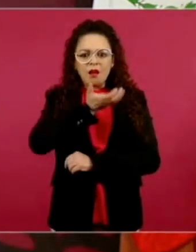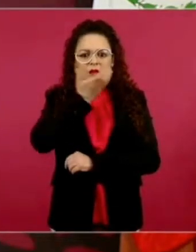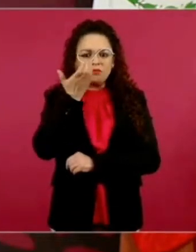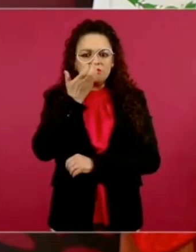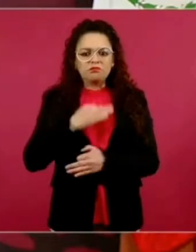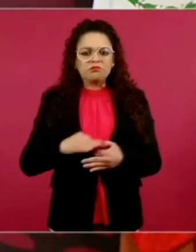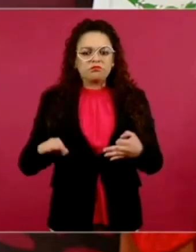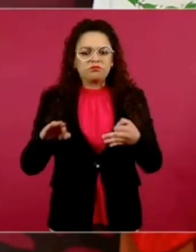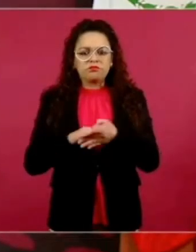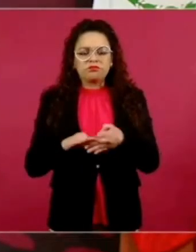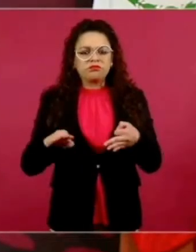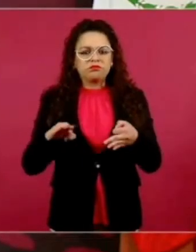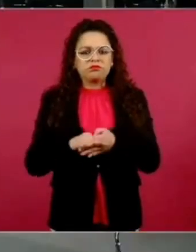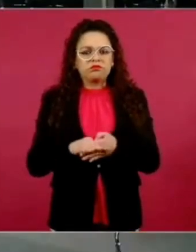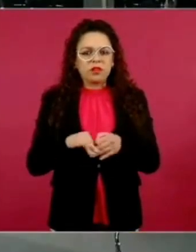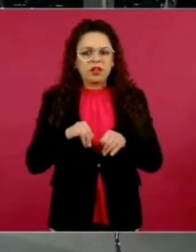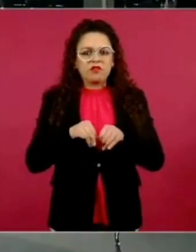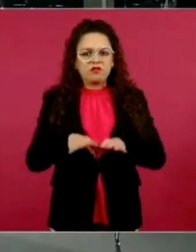al servicio